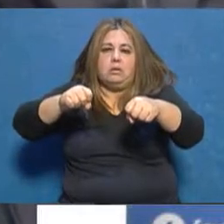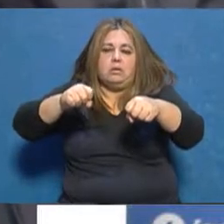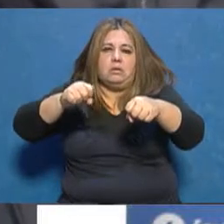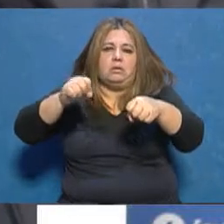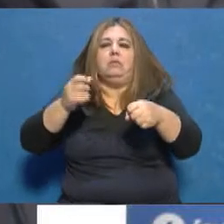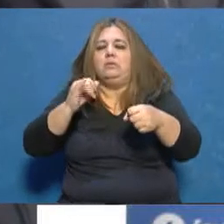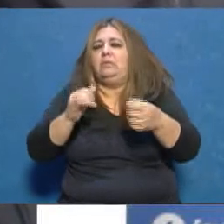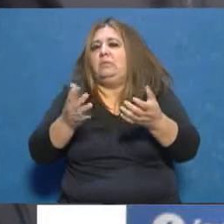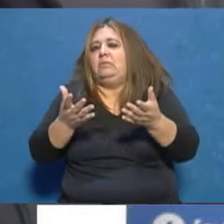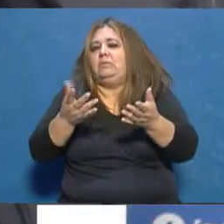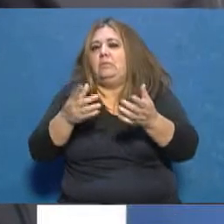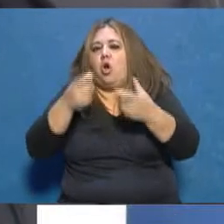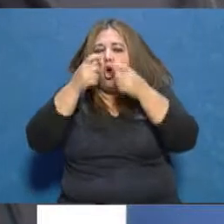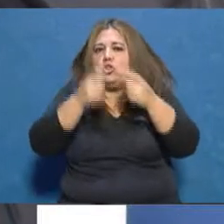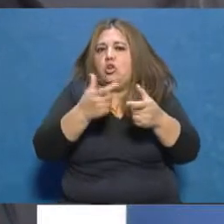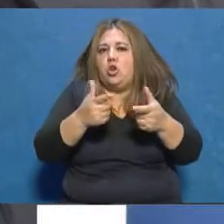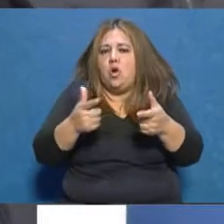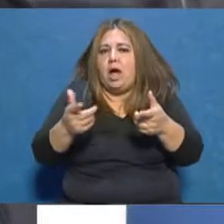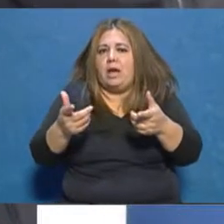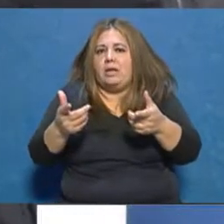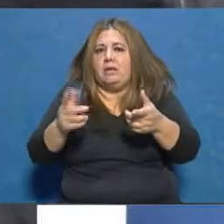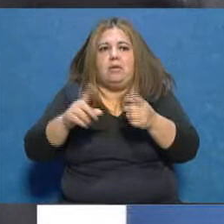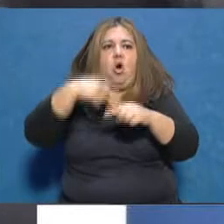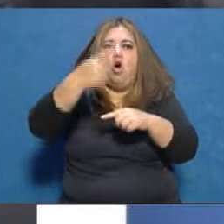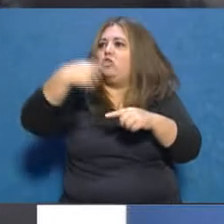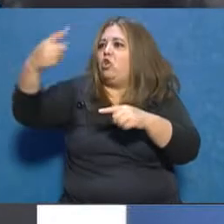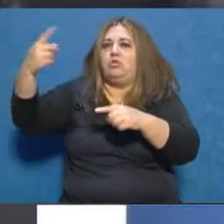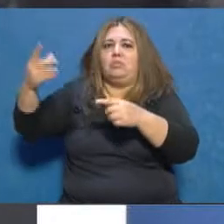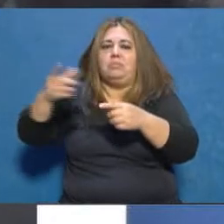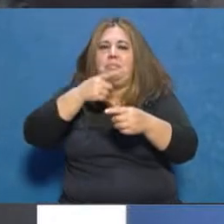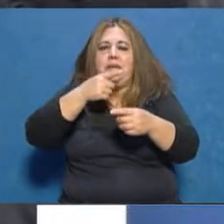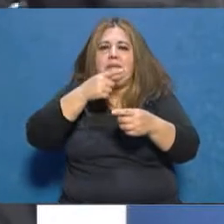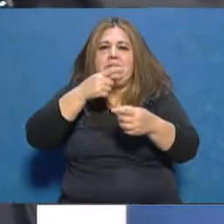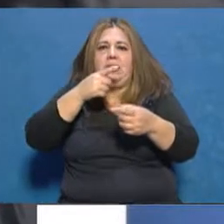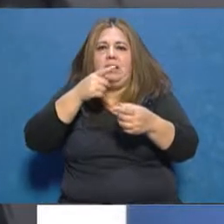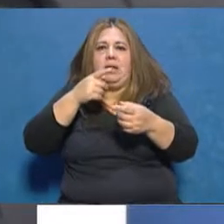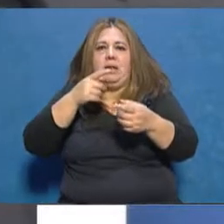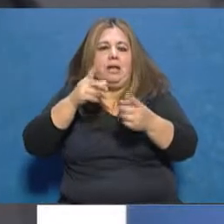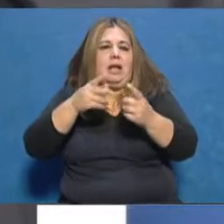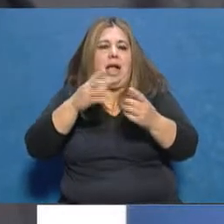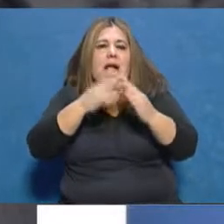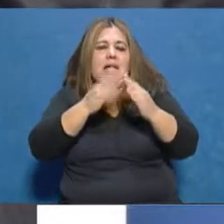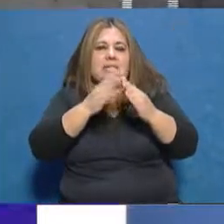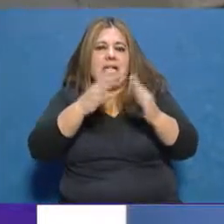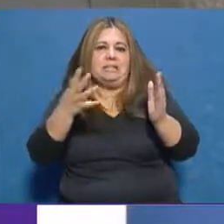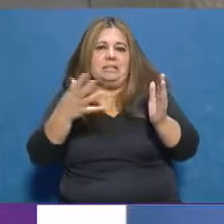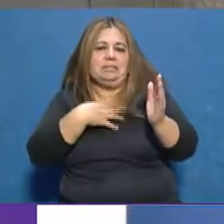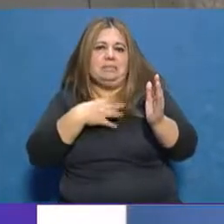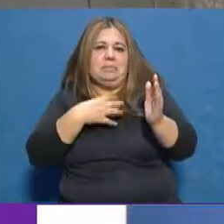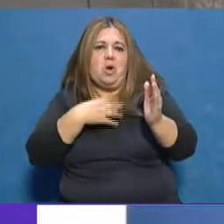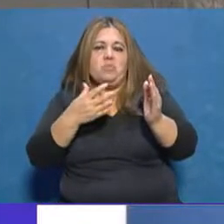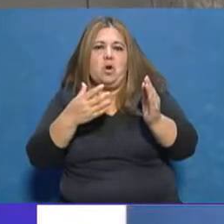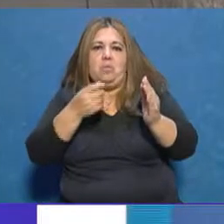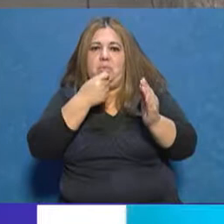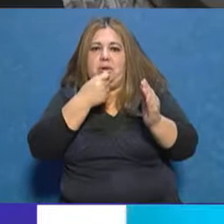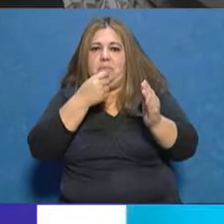control. Qué mejor que nuestros locales, que van a ser... ¿Por la cantidad de pedidos por domicilio? Exactamente, son superiores a lo de una